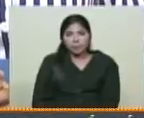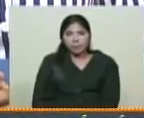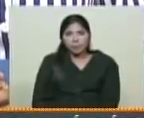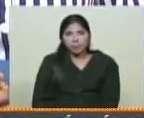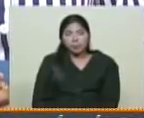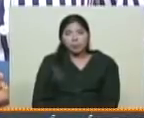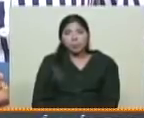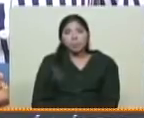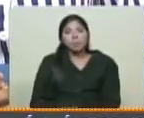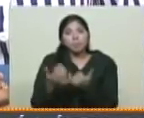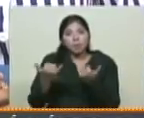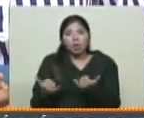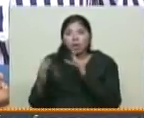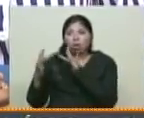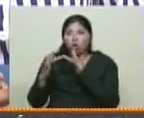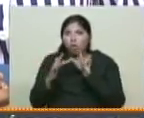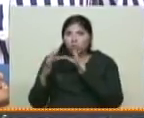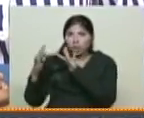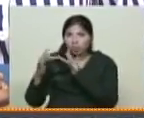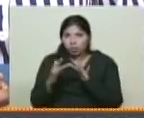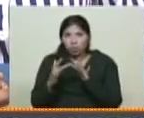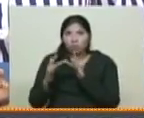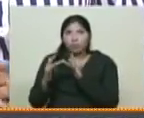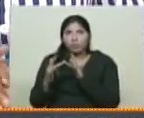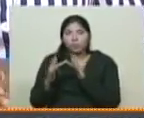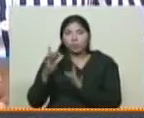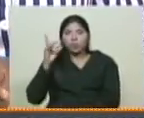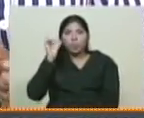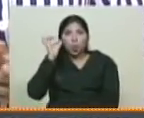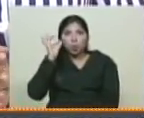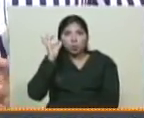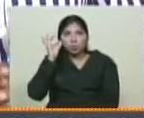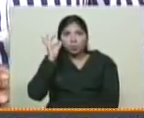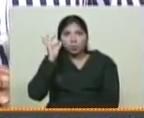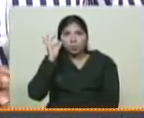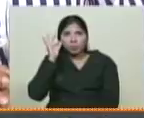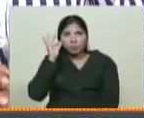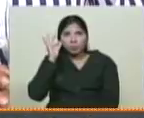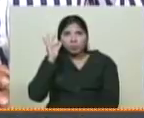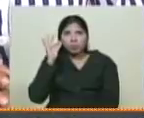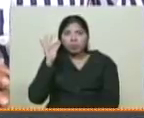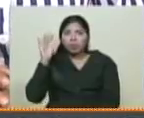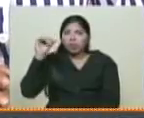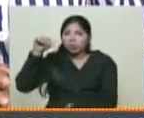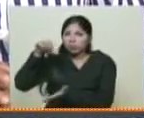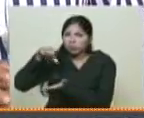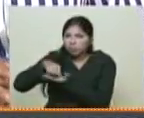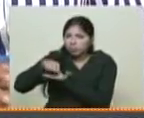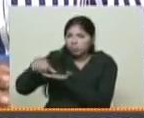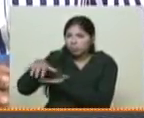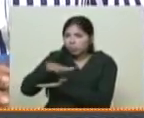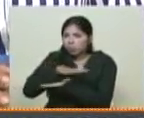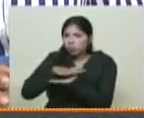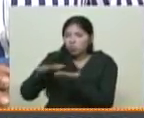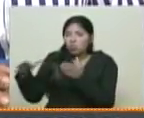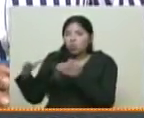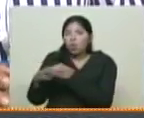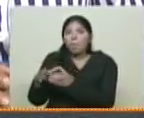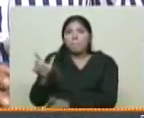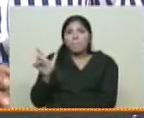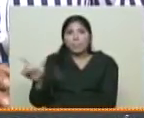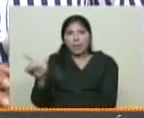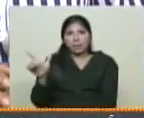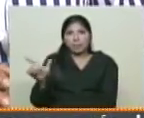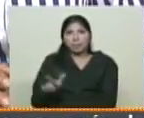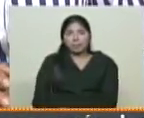Amigos, a esta hora hacemos contacto con Adriana La Roca. Ella tiene información desde la sede de la dirección del Partido Socialista Unido de Venezuela. Adelante,